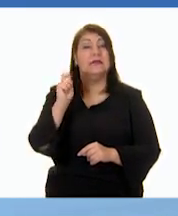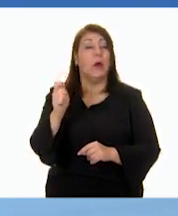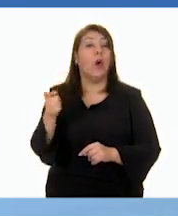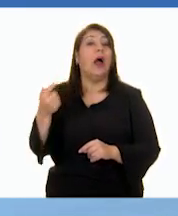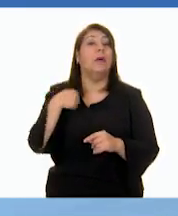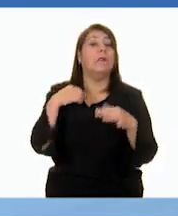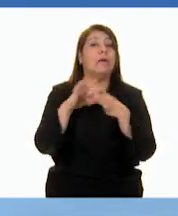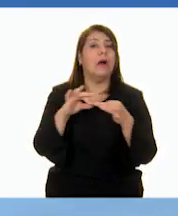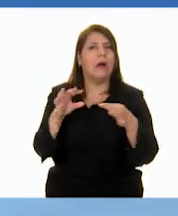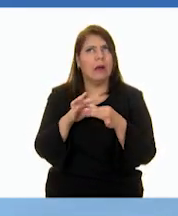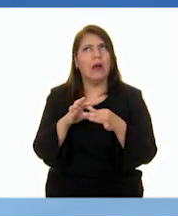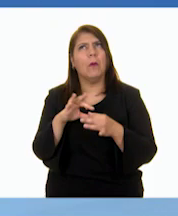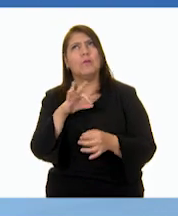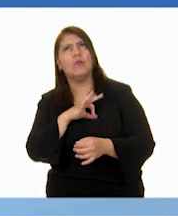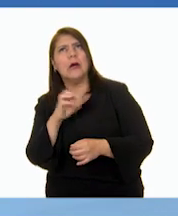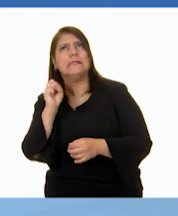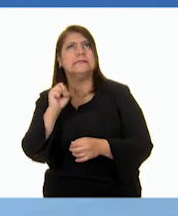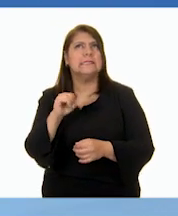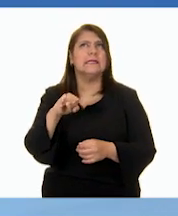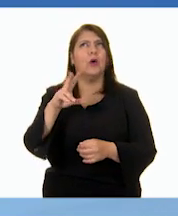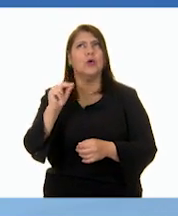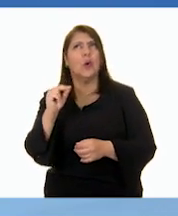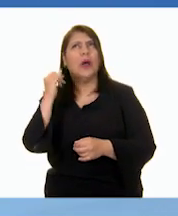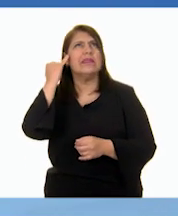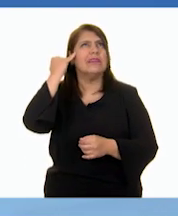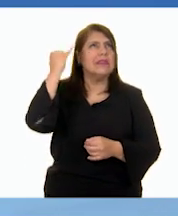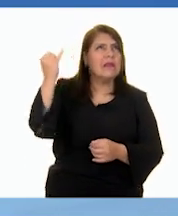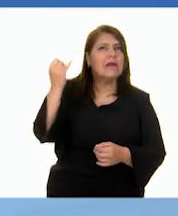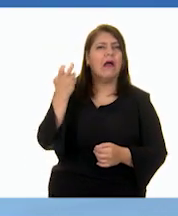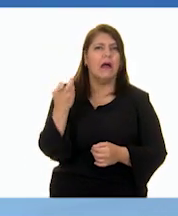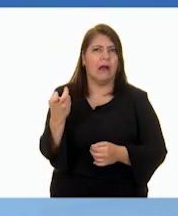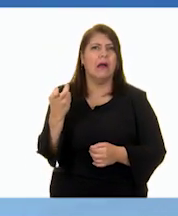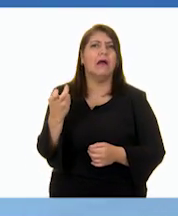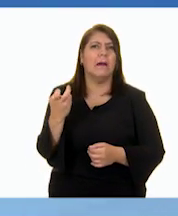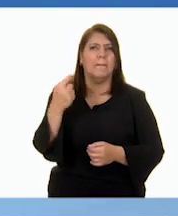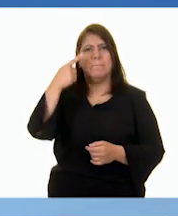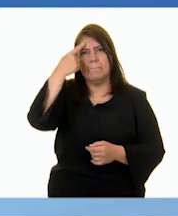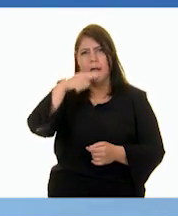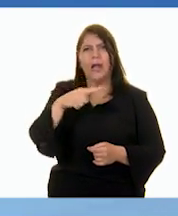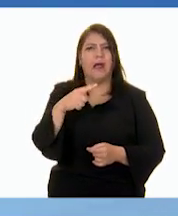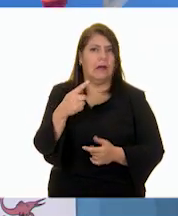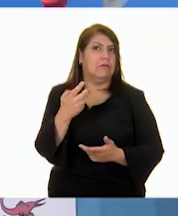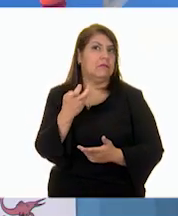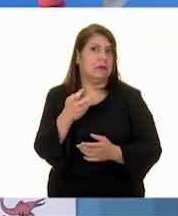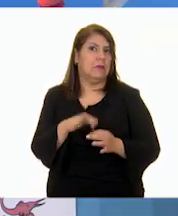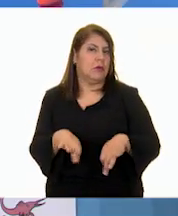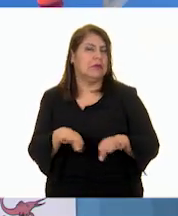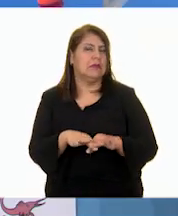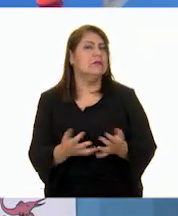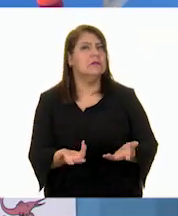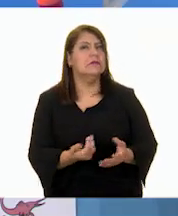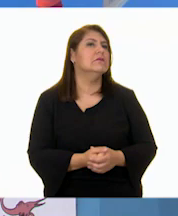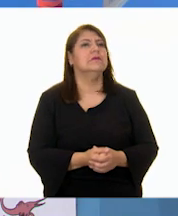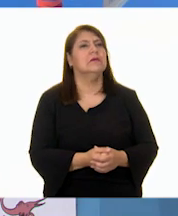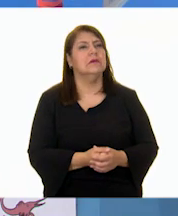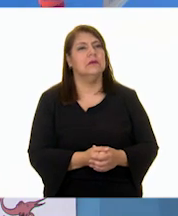pueden existir o no, pero que no son esenciales? Lo recuerdo muy bien, Tom,